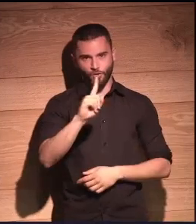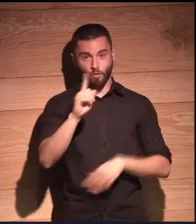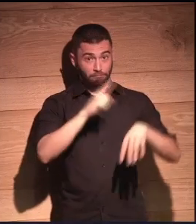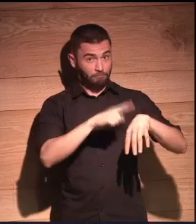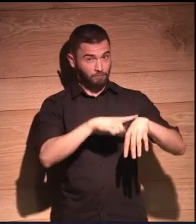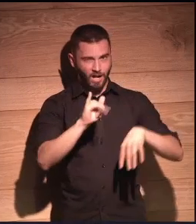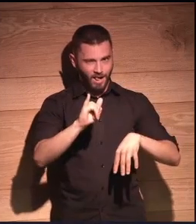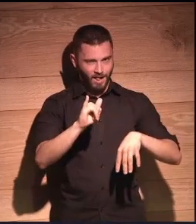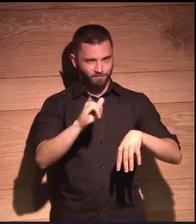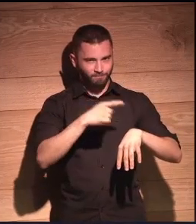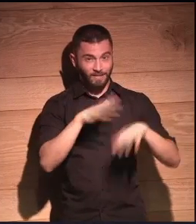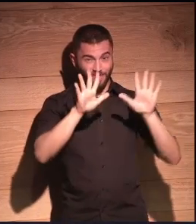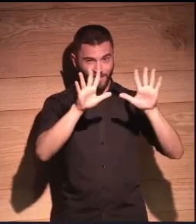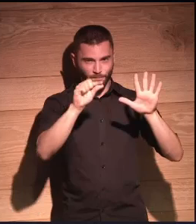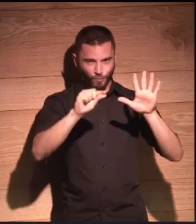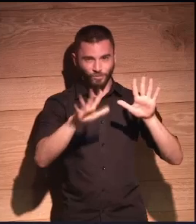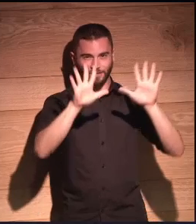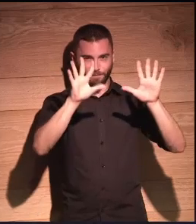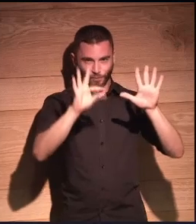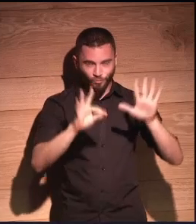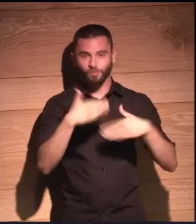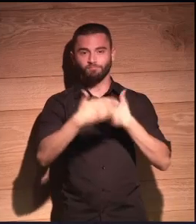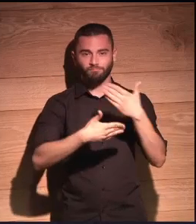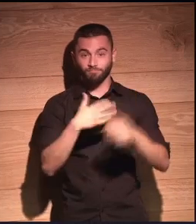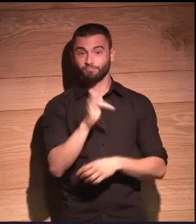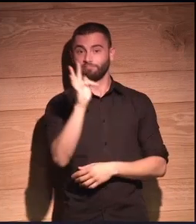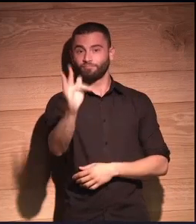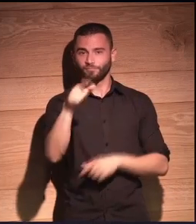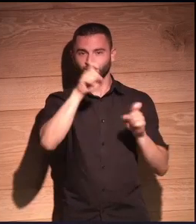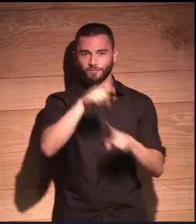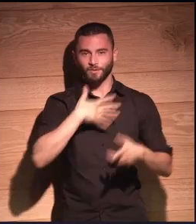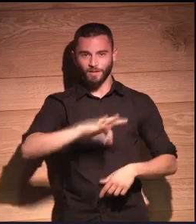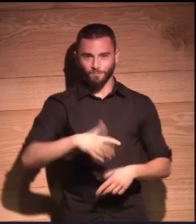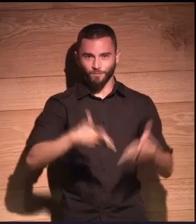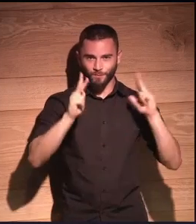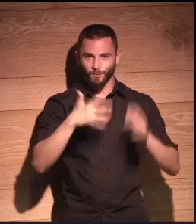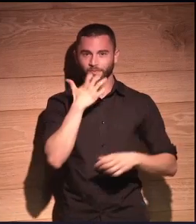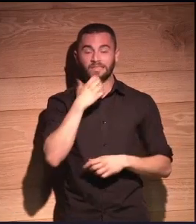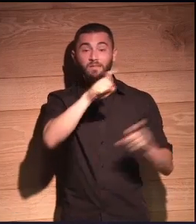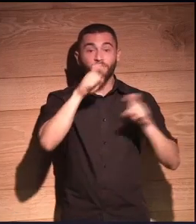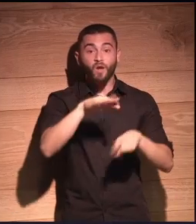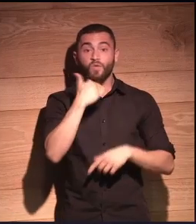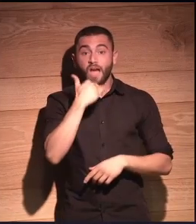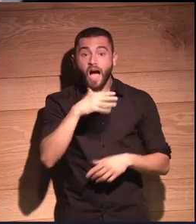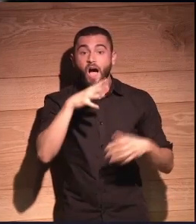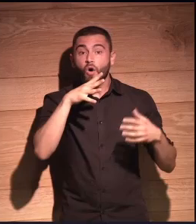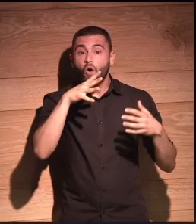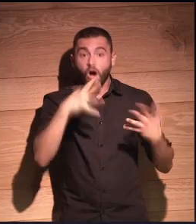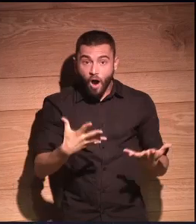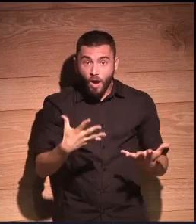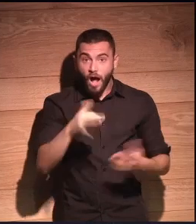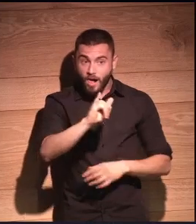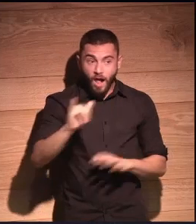relojito y voy a ir cada 10 minutos, 15, dándoos paso, ¿vale? O sea que si tenéis ya alguna pregunta,